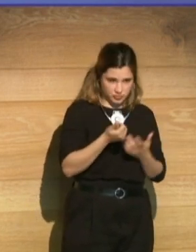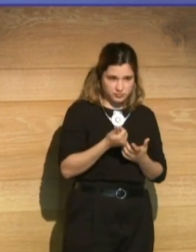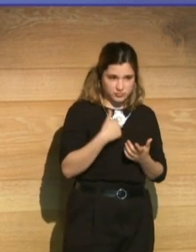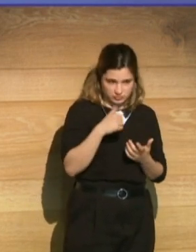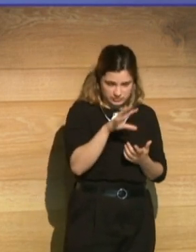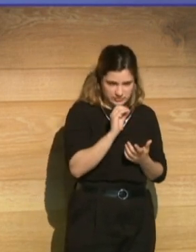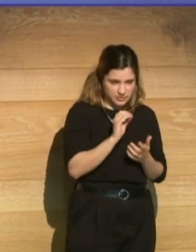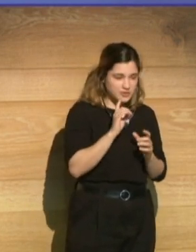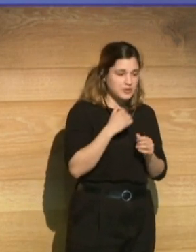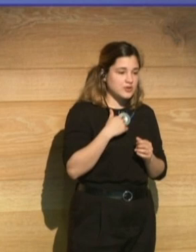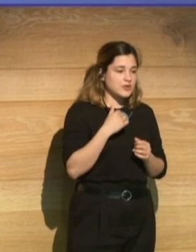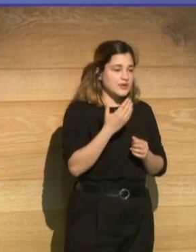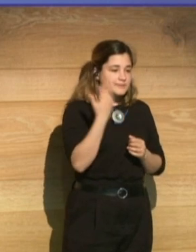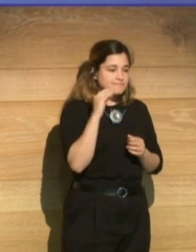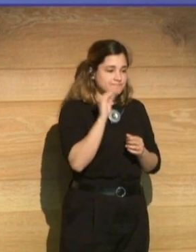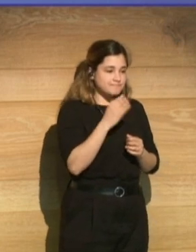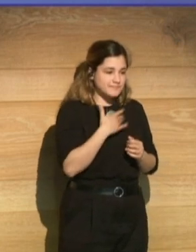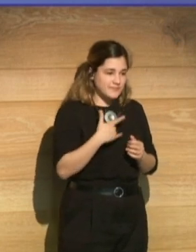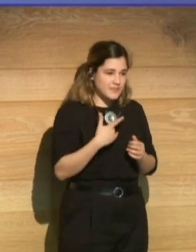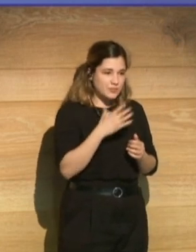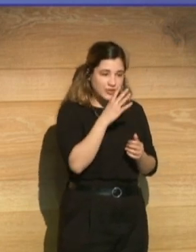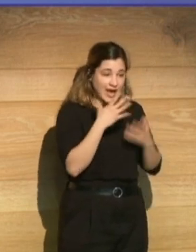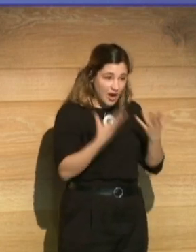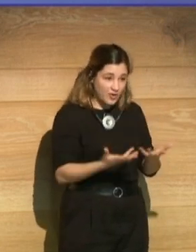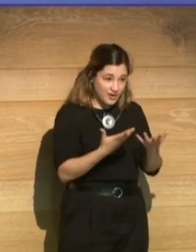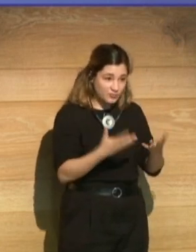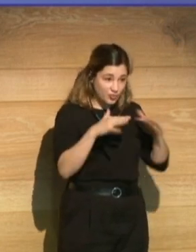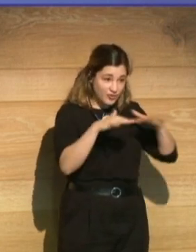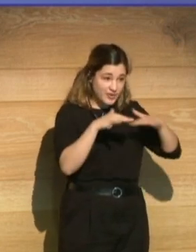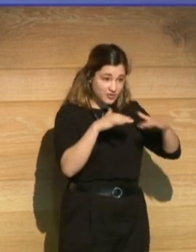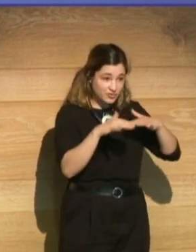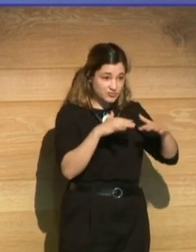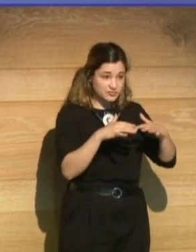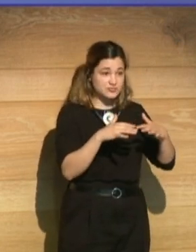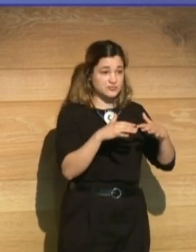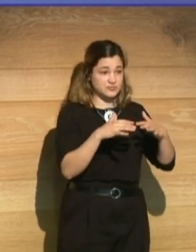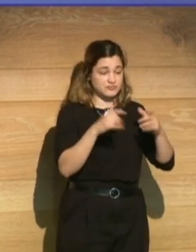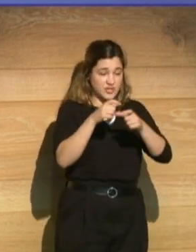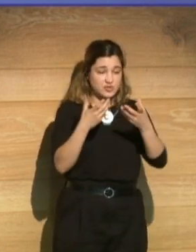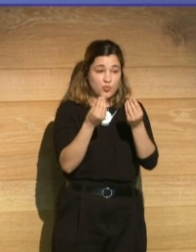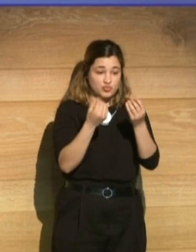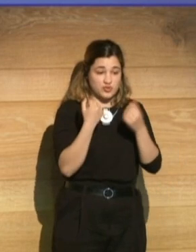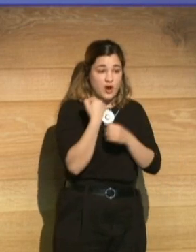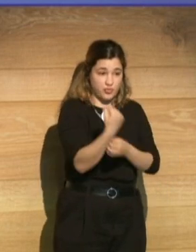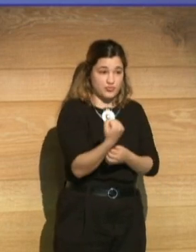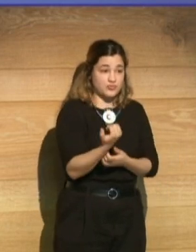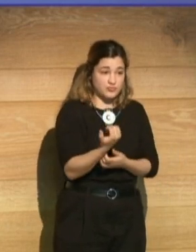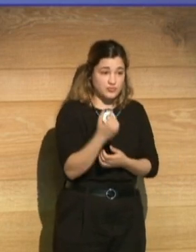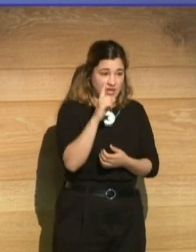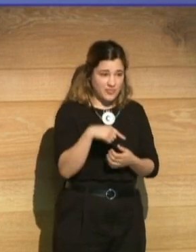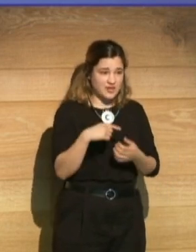y eso entronca con lo que le quería plantear, porque ahora esos movimientos tienen el apoyo de mucha gente, también de ciertos